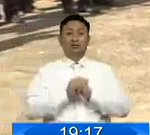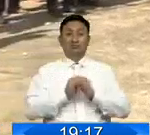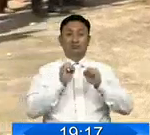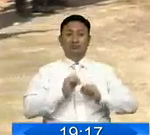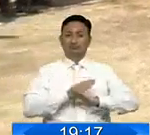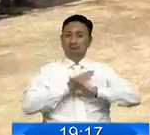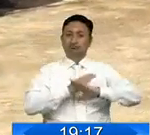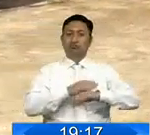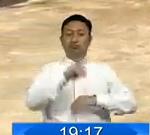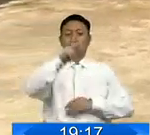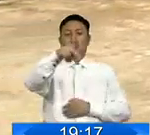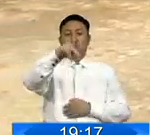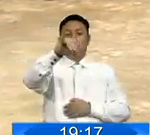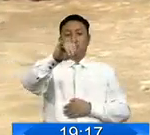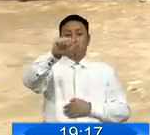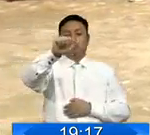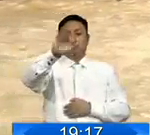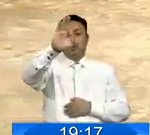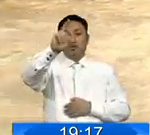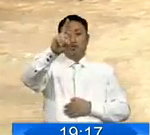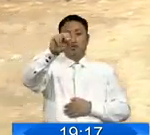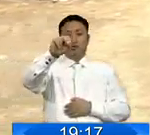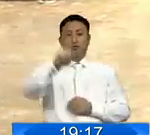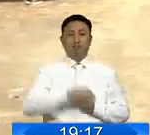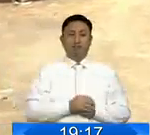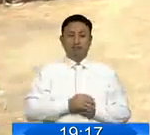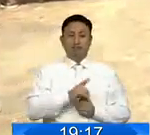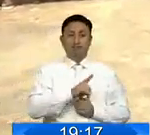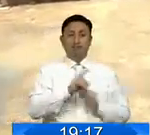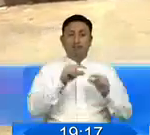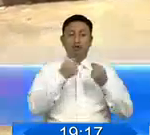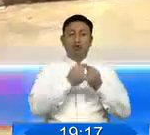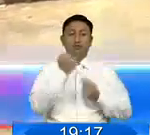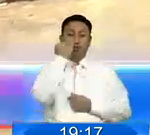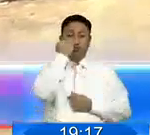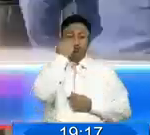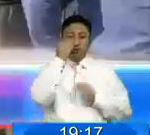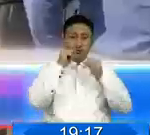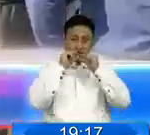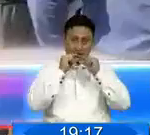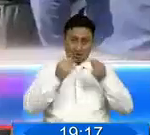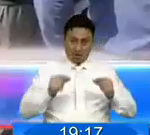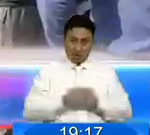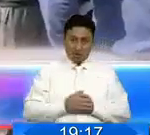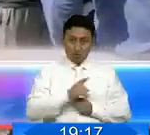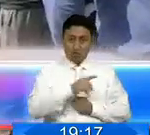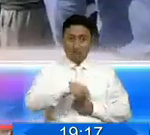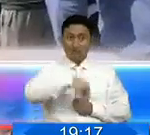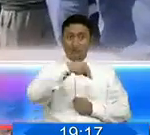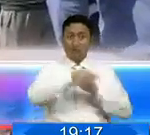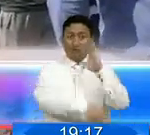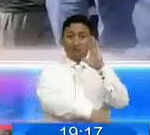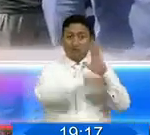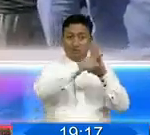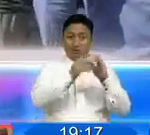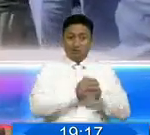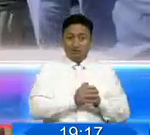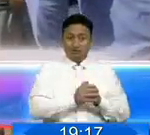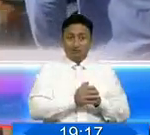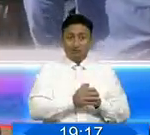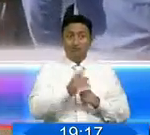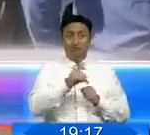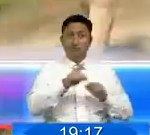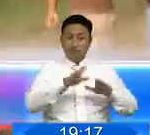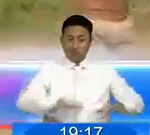Resiste Piatúa, centenas de personas, sobre todo indígenas quichua del cantón Santa Clara, del norte de Pastaza, se tomaron de hecho un